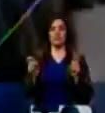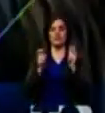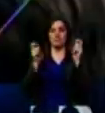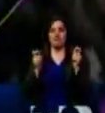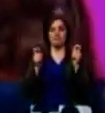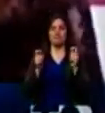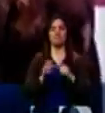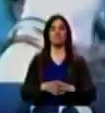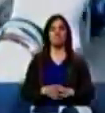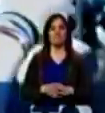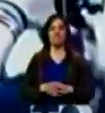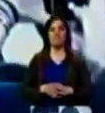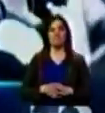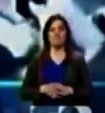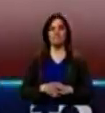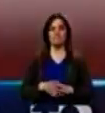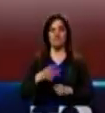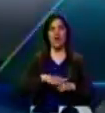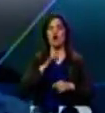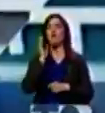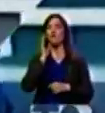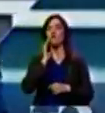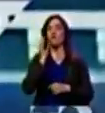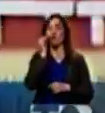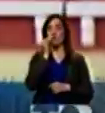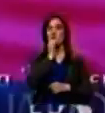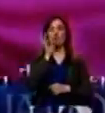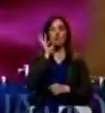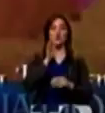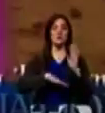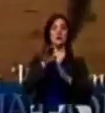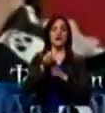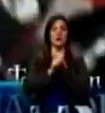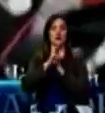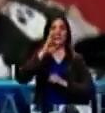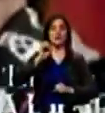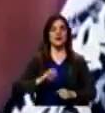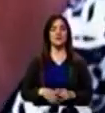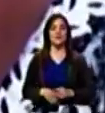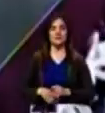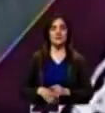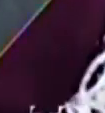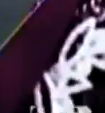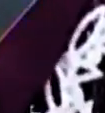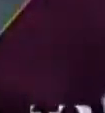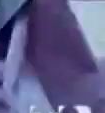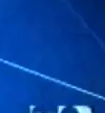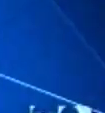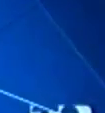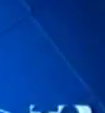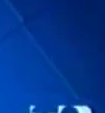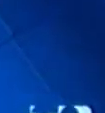de Carnaval de las Flores y las Frutas desde hace más de 60 años. Nelson Carrera, 24 horas.